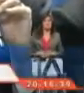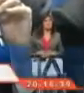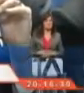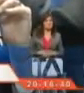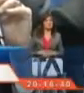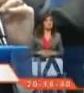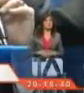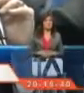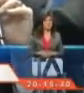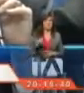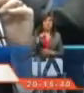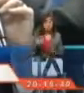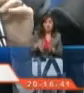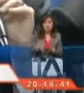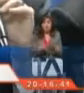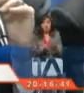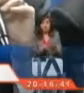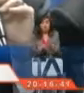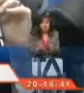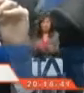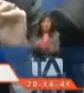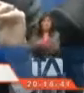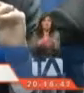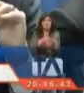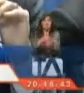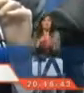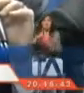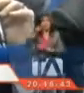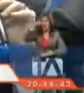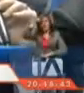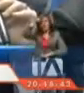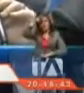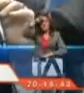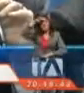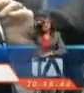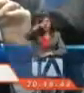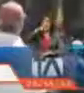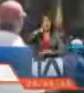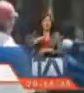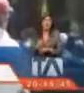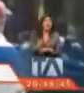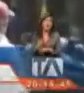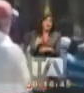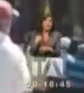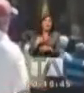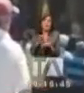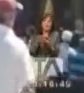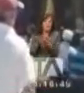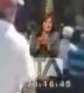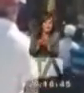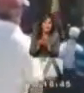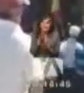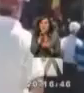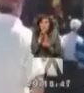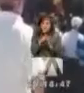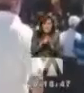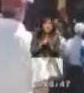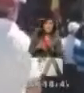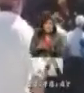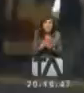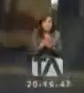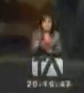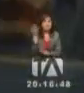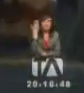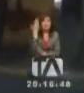esas concesiones mineras entran muchos de los mineros ilegales hacia la zona de exclusión. El tema fue planteado por el alcalde de Zaruma y